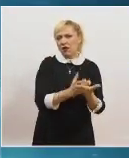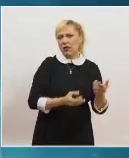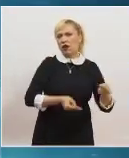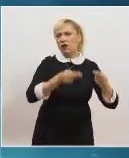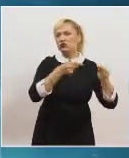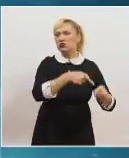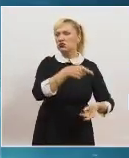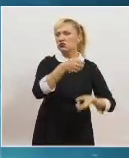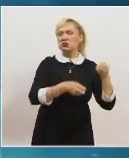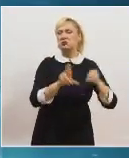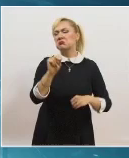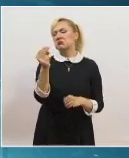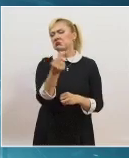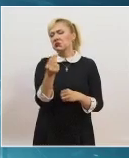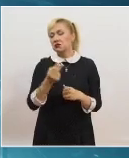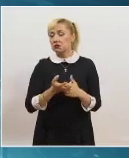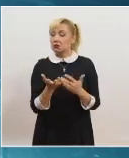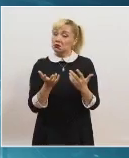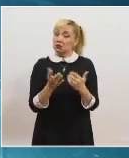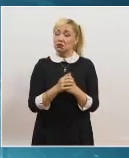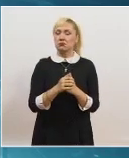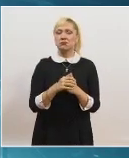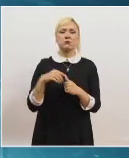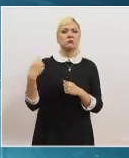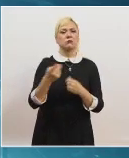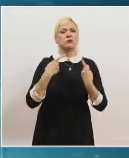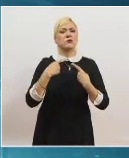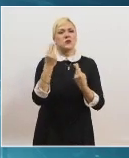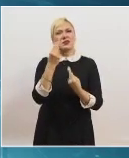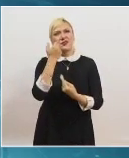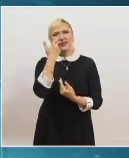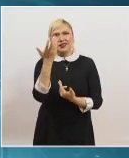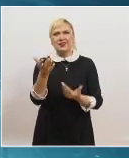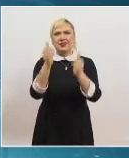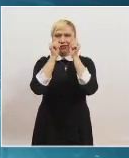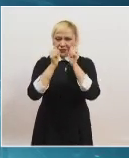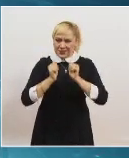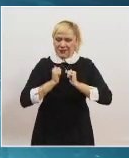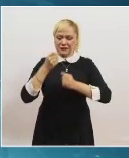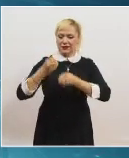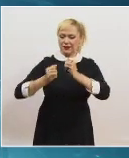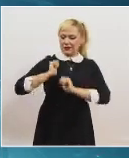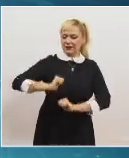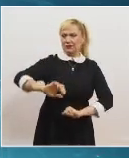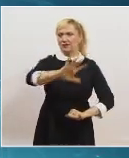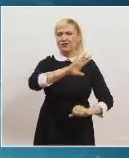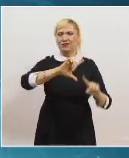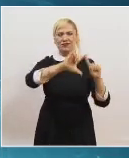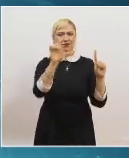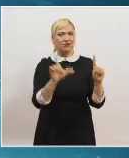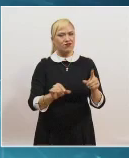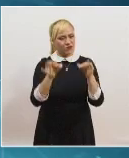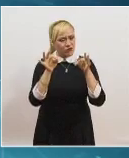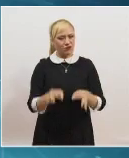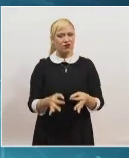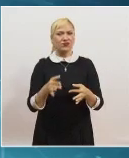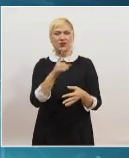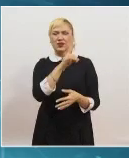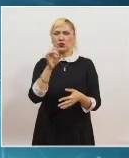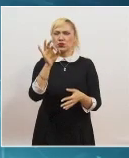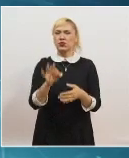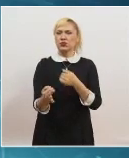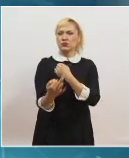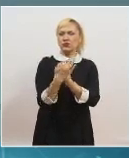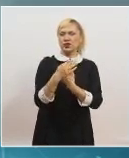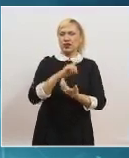La sociedad reclama un poder judicial íntegro y confiable que proteja sus derechos, afirma la ministra presidenta Norma